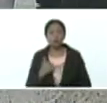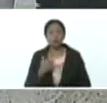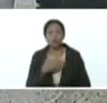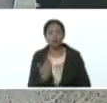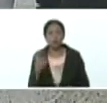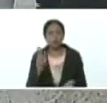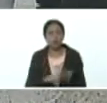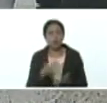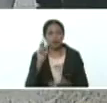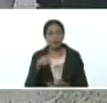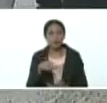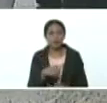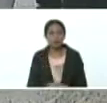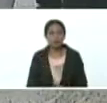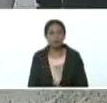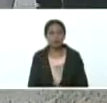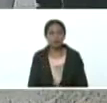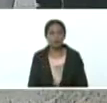aprobar